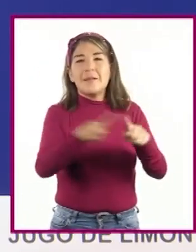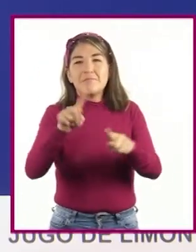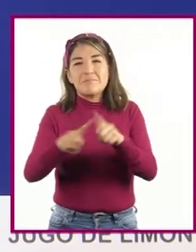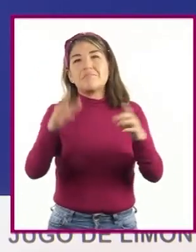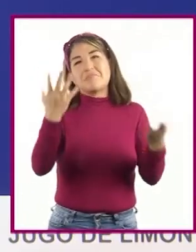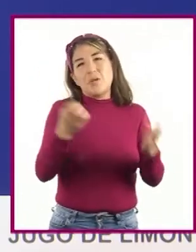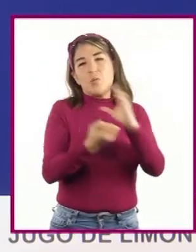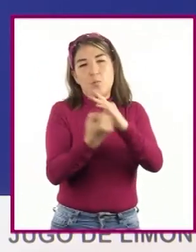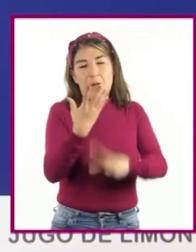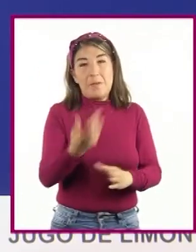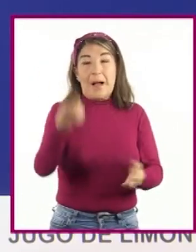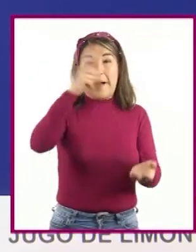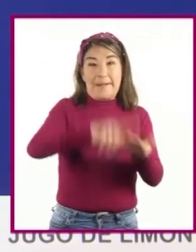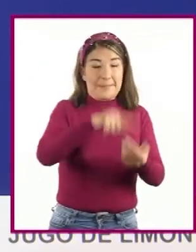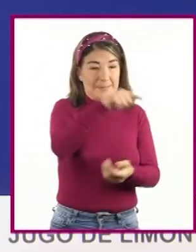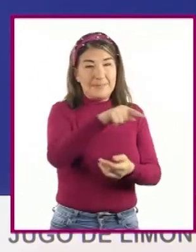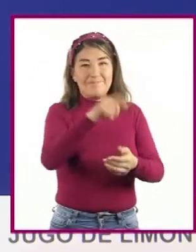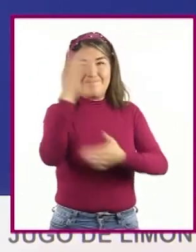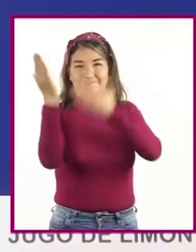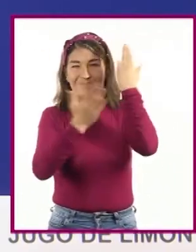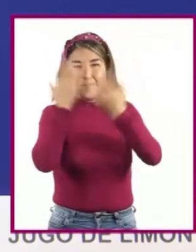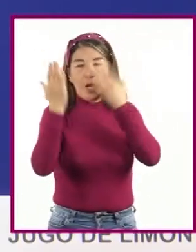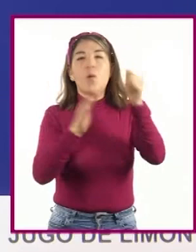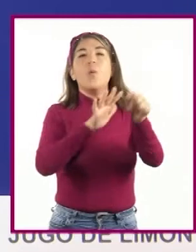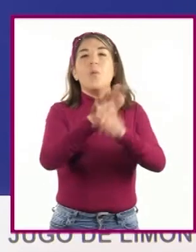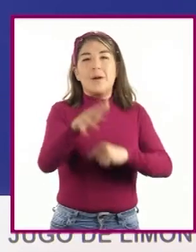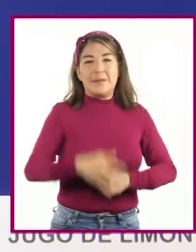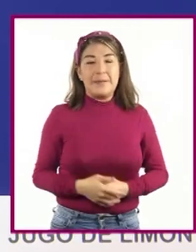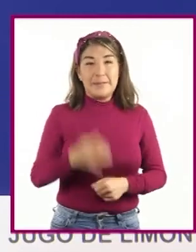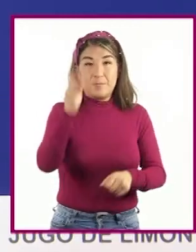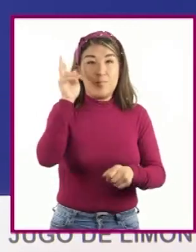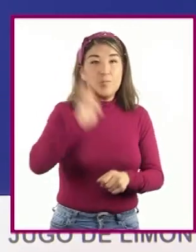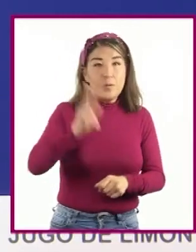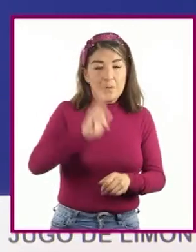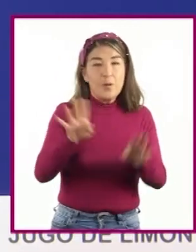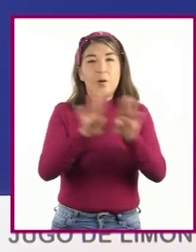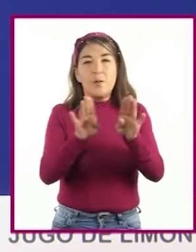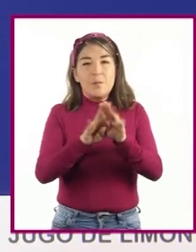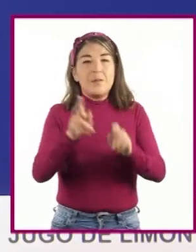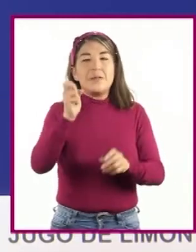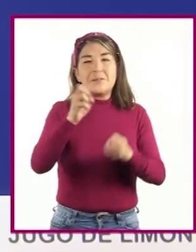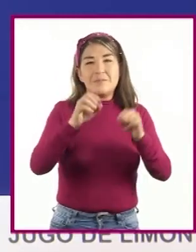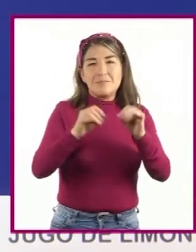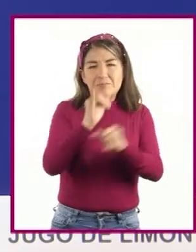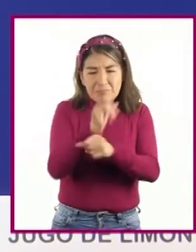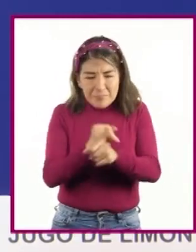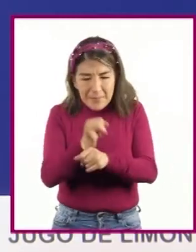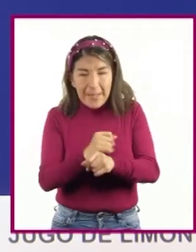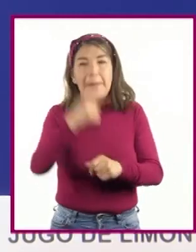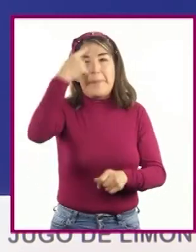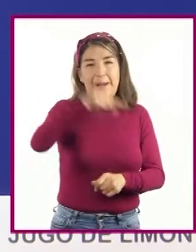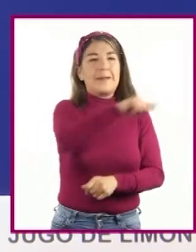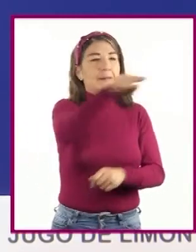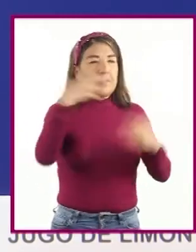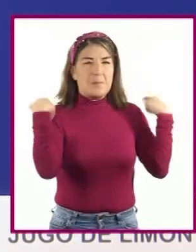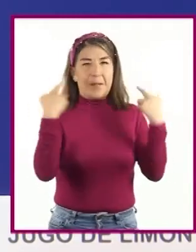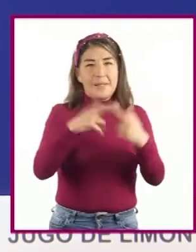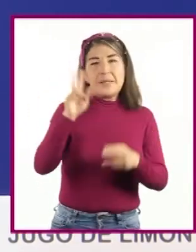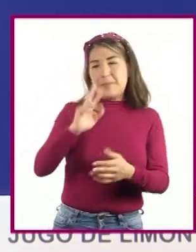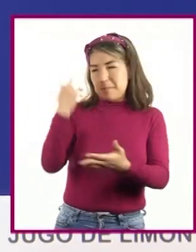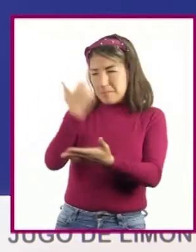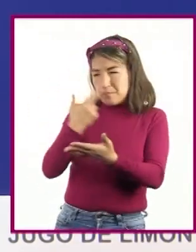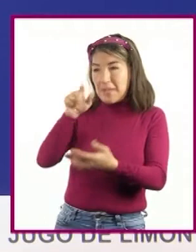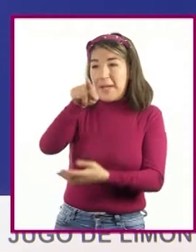nuevos. Dentro del campo estudiantil, los informes experimentales les permiten a los docentes evaluar el desempeño de los